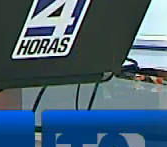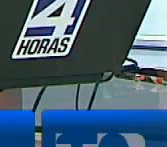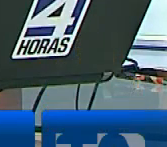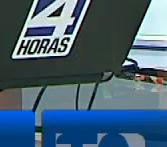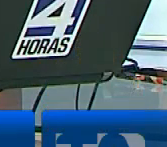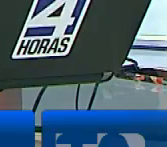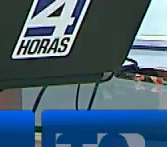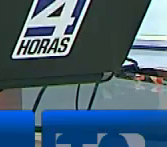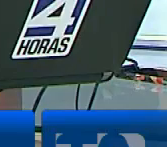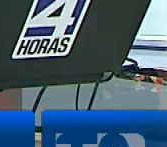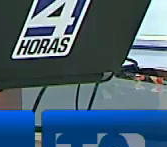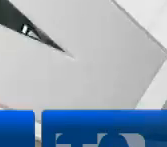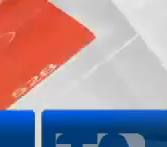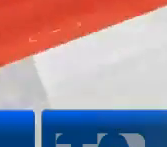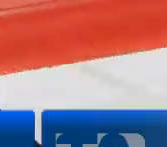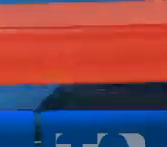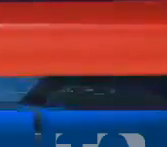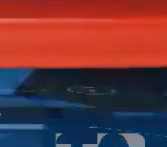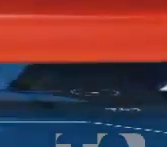buenas tardes, cuéntanos.